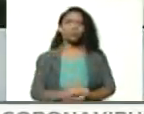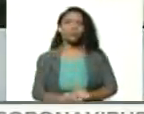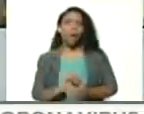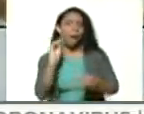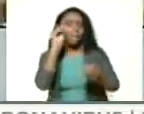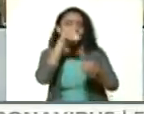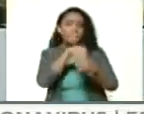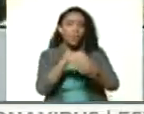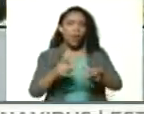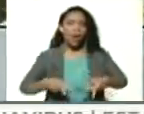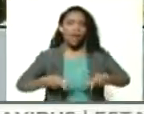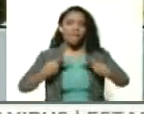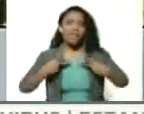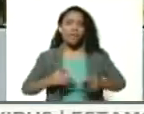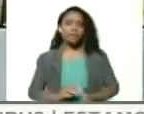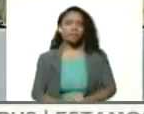incorporados